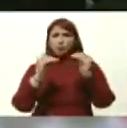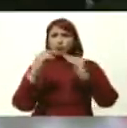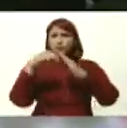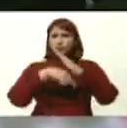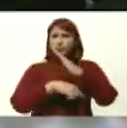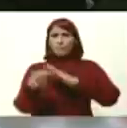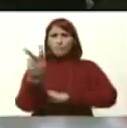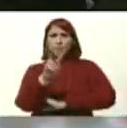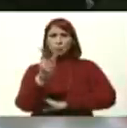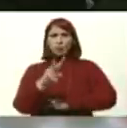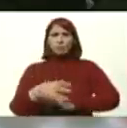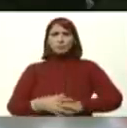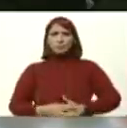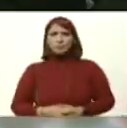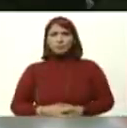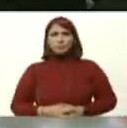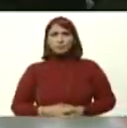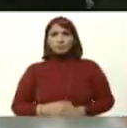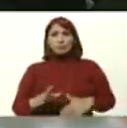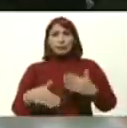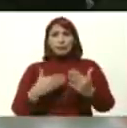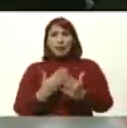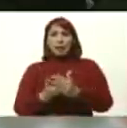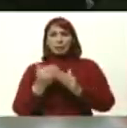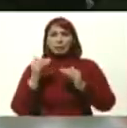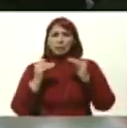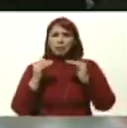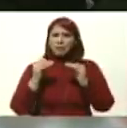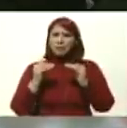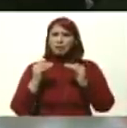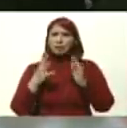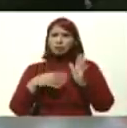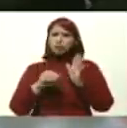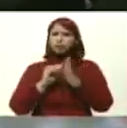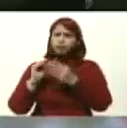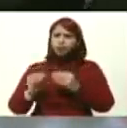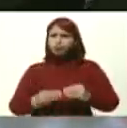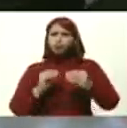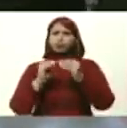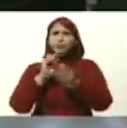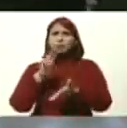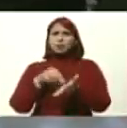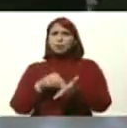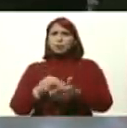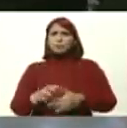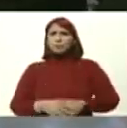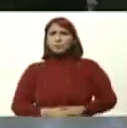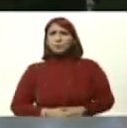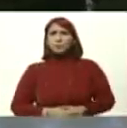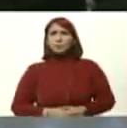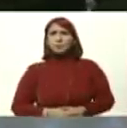de Venezuela. Hacia la estabilidad, hacia la reconciliación nacional, hacia el reencuentro